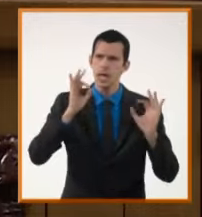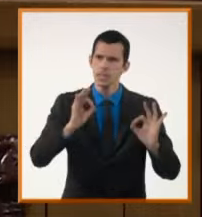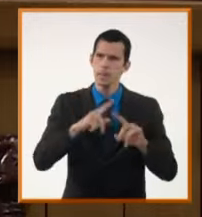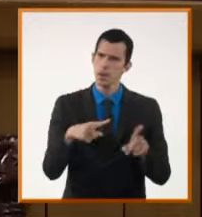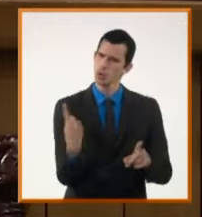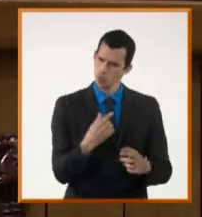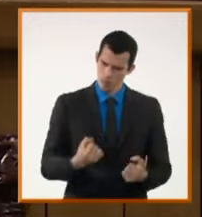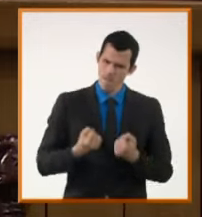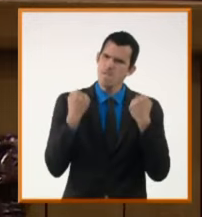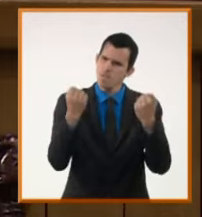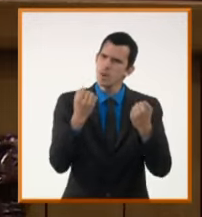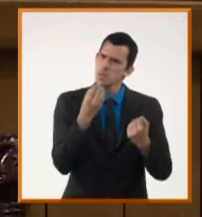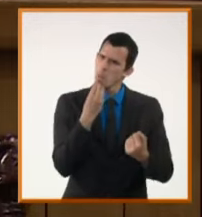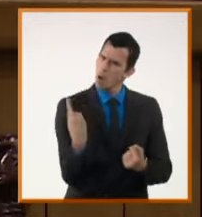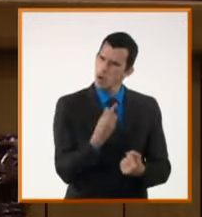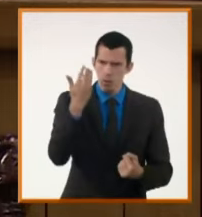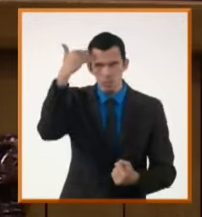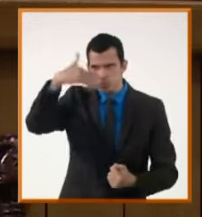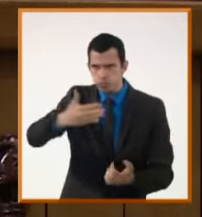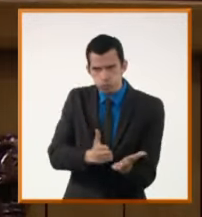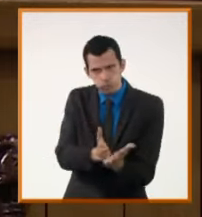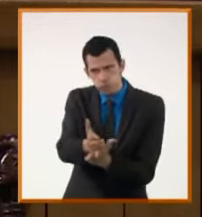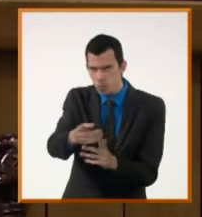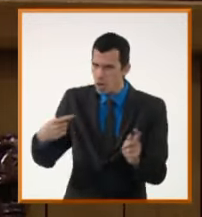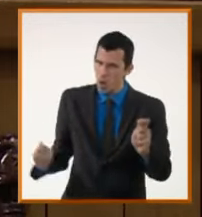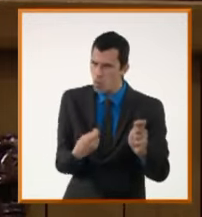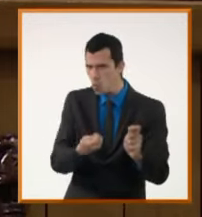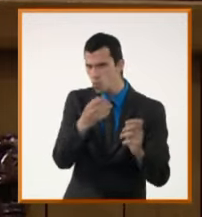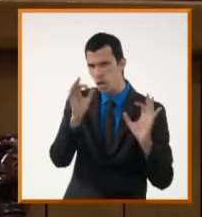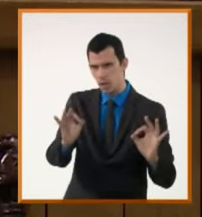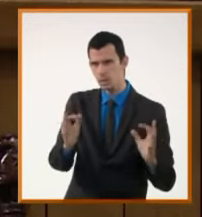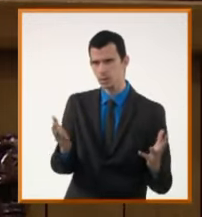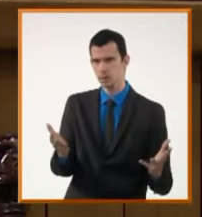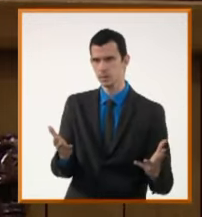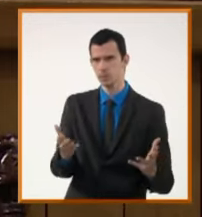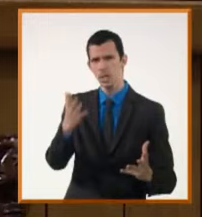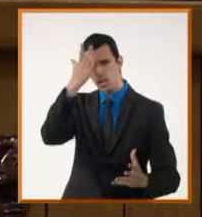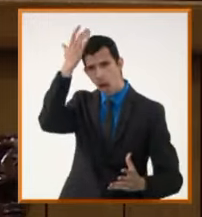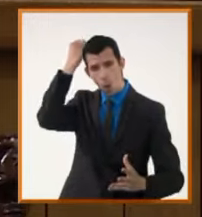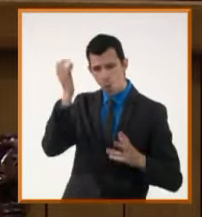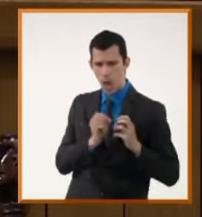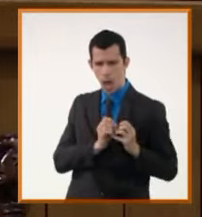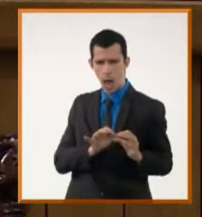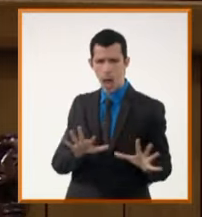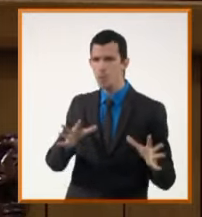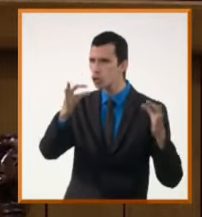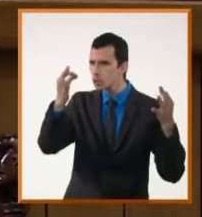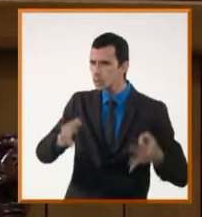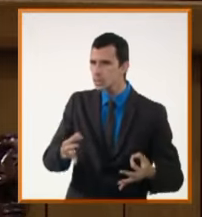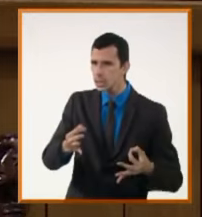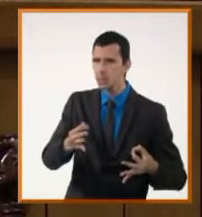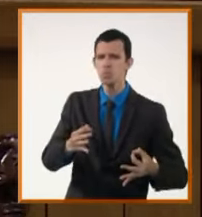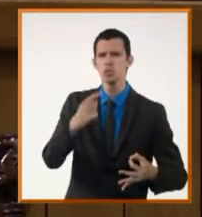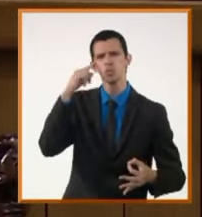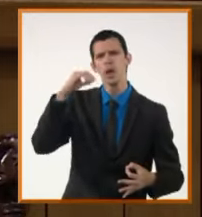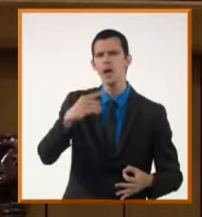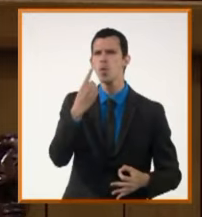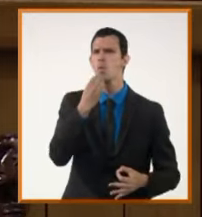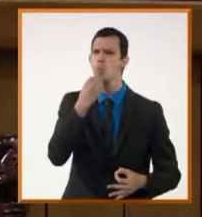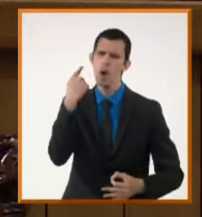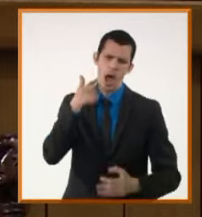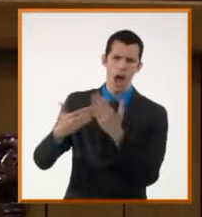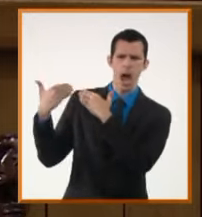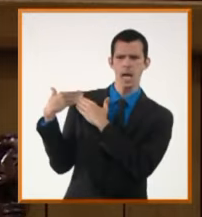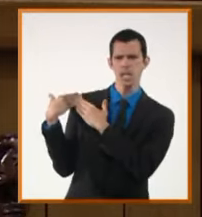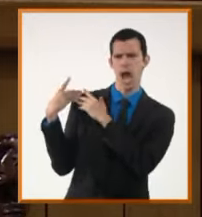para seguir echando la pelea. Y con ese ejemplo que siempre nos ha dado Raúl, demostrar junto a todos que sí se pudo, sí